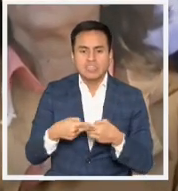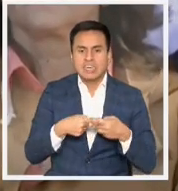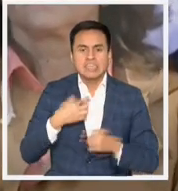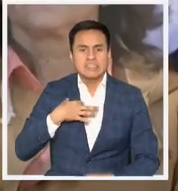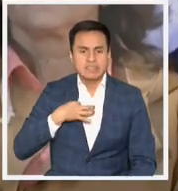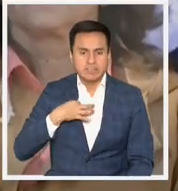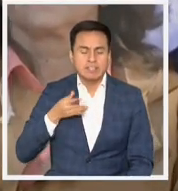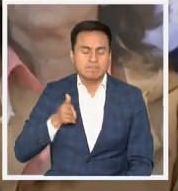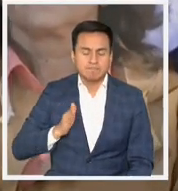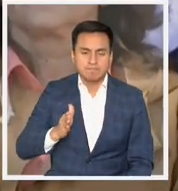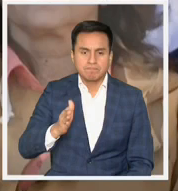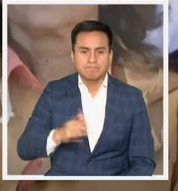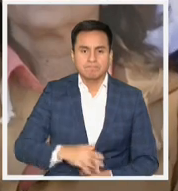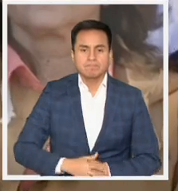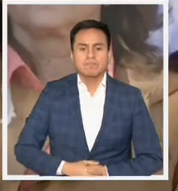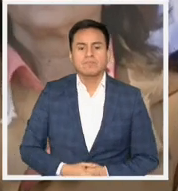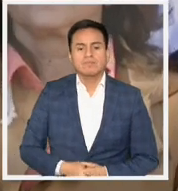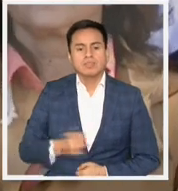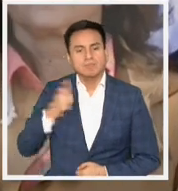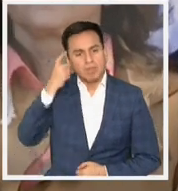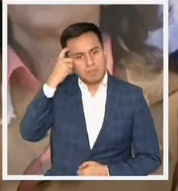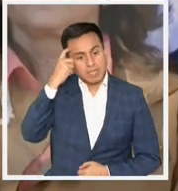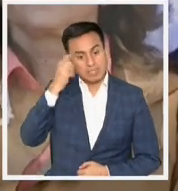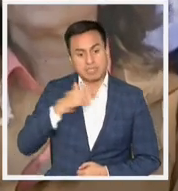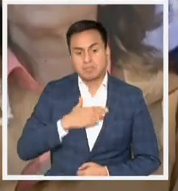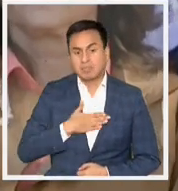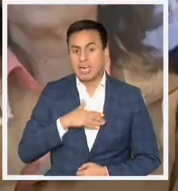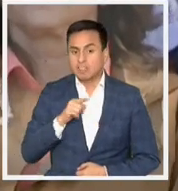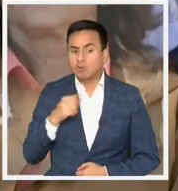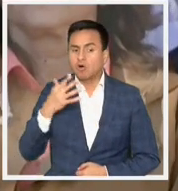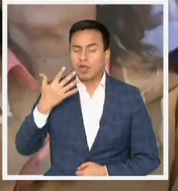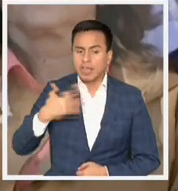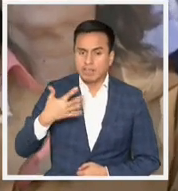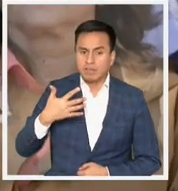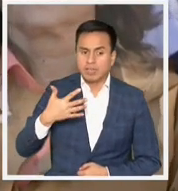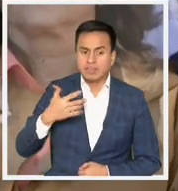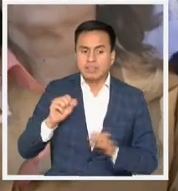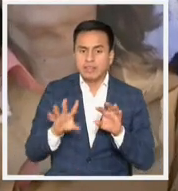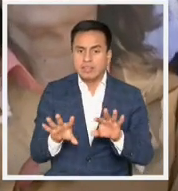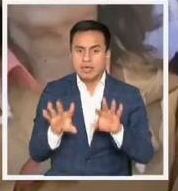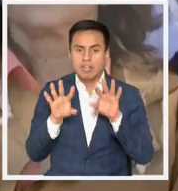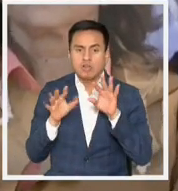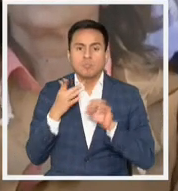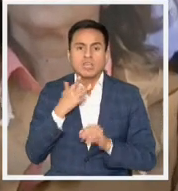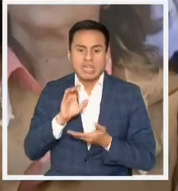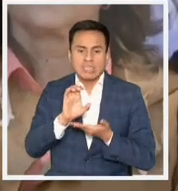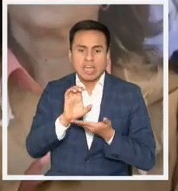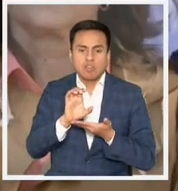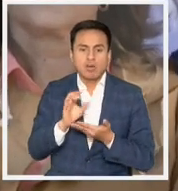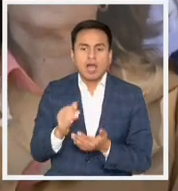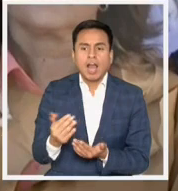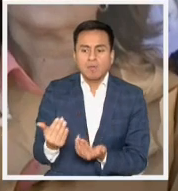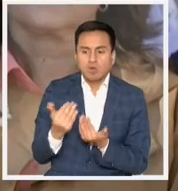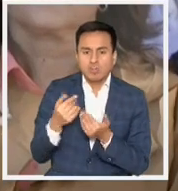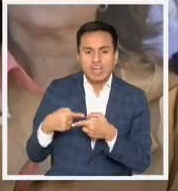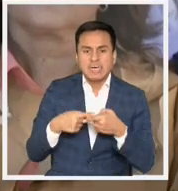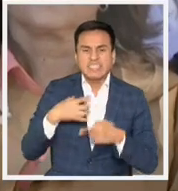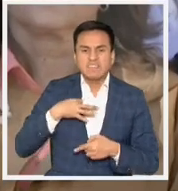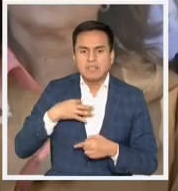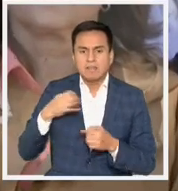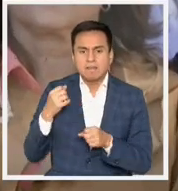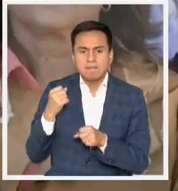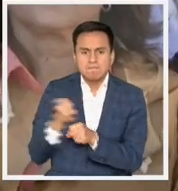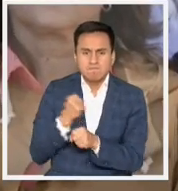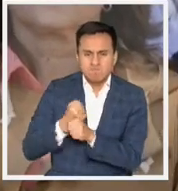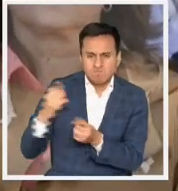civil. Me parece que eso es relevante destacarlo porque el Estado se apoya mucho en la sociedad civil para poder sacar las